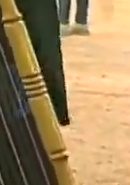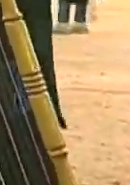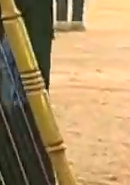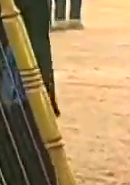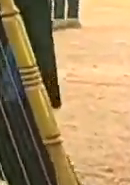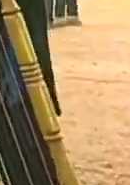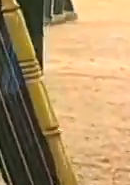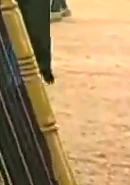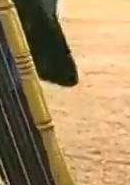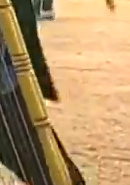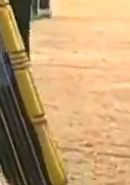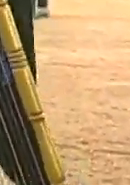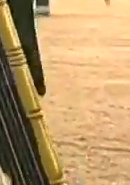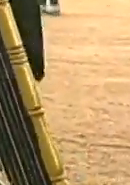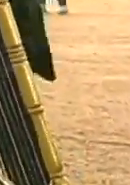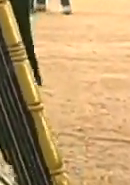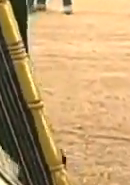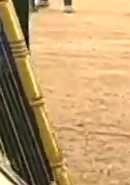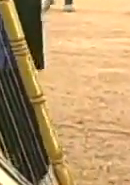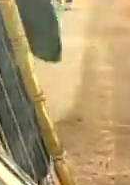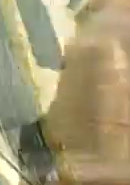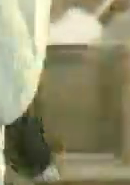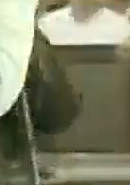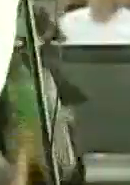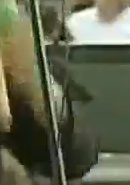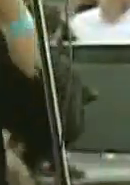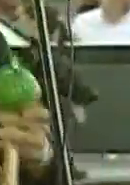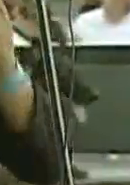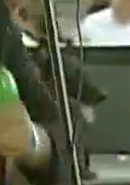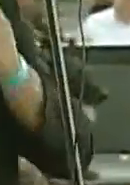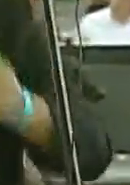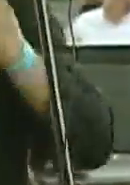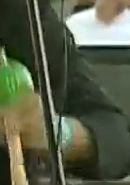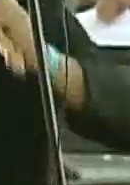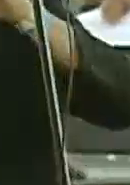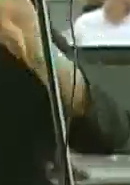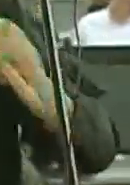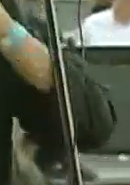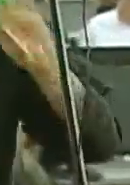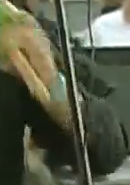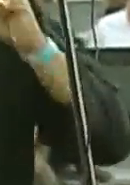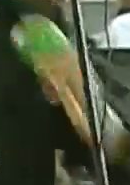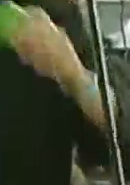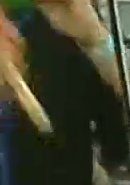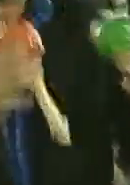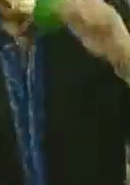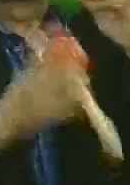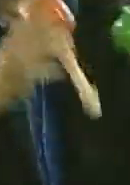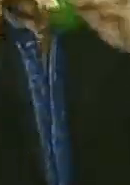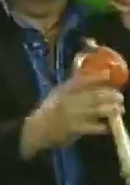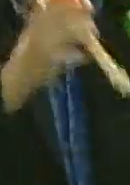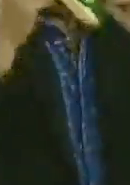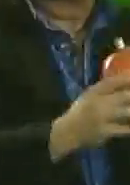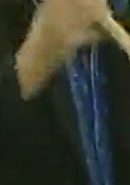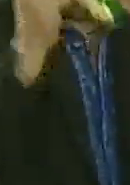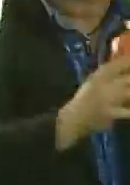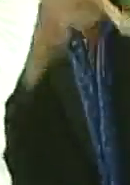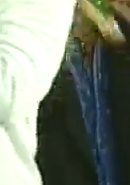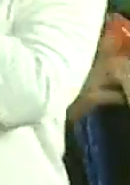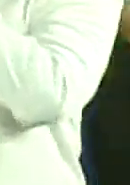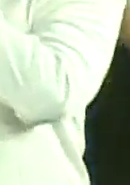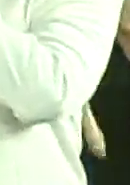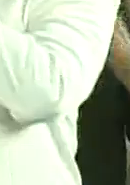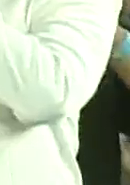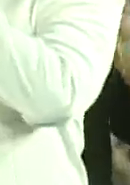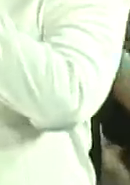el joven y el estudiante, que poco lo han conocido. Culpable es el vende patria, que en